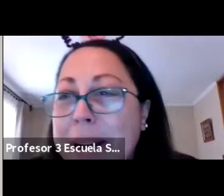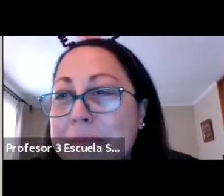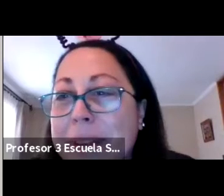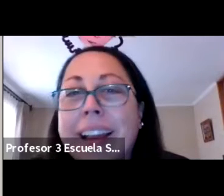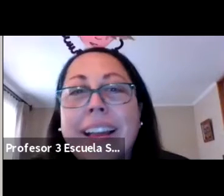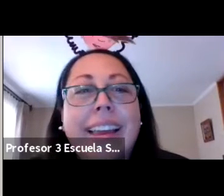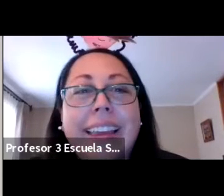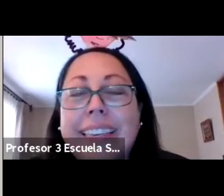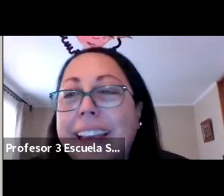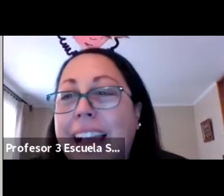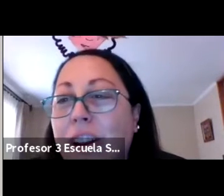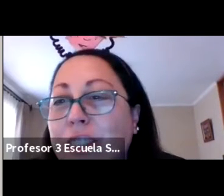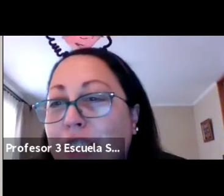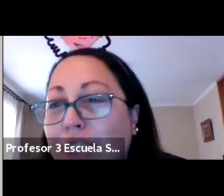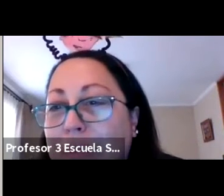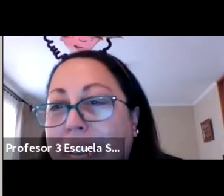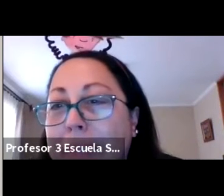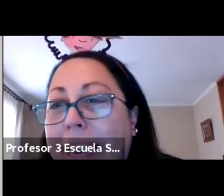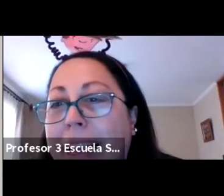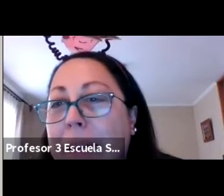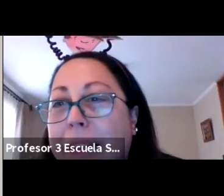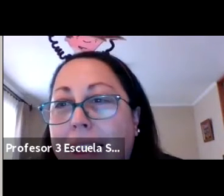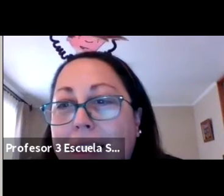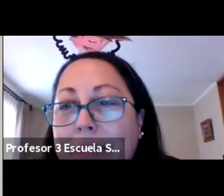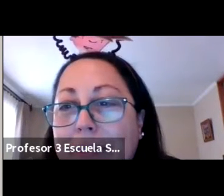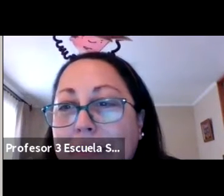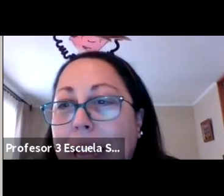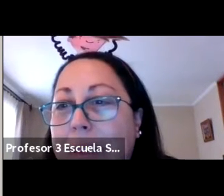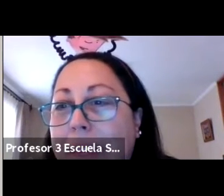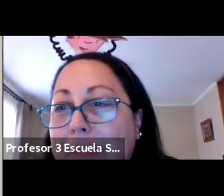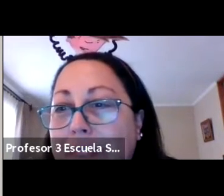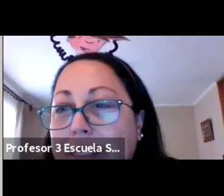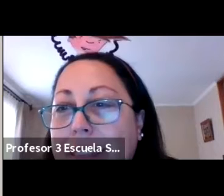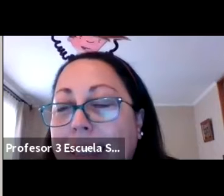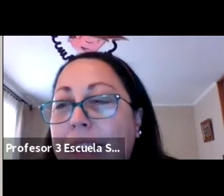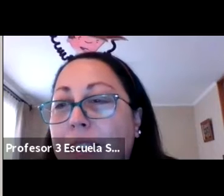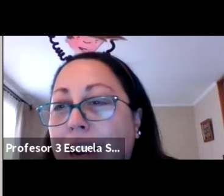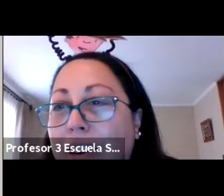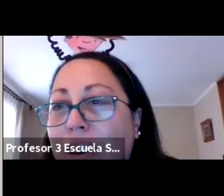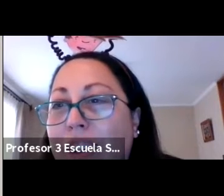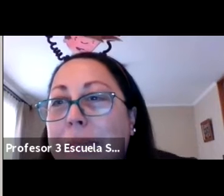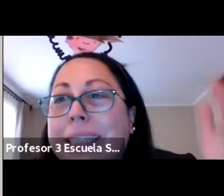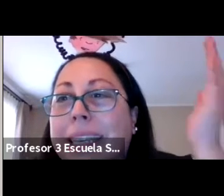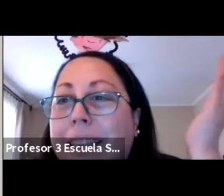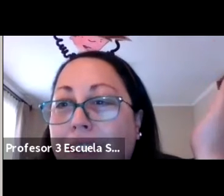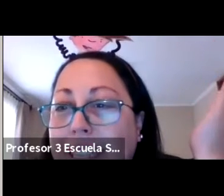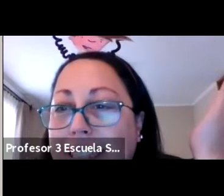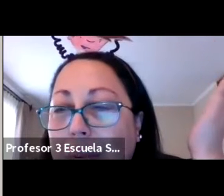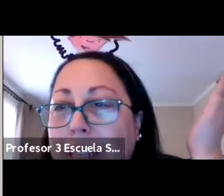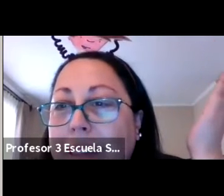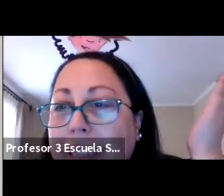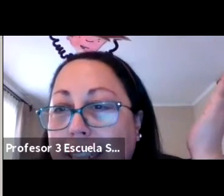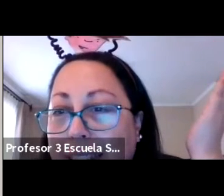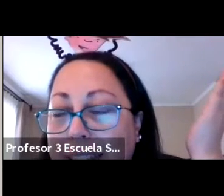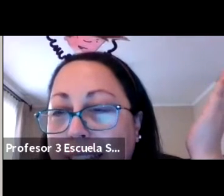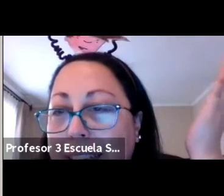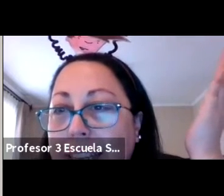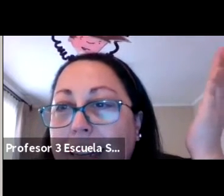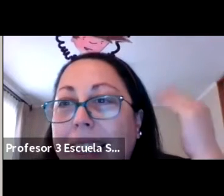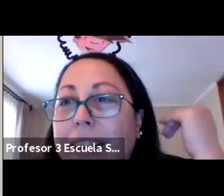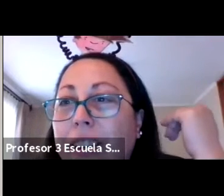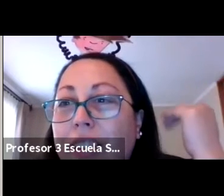Acusó a la mamá. Alonso, mira, mira la cámara. Mírame, te digo algo. Lo que pasa es que con esta